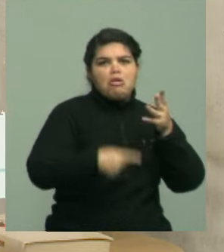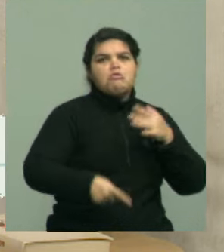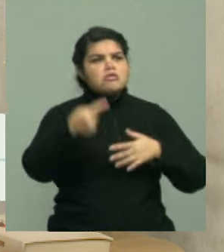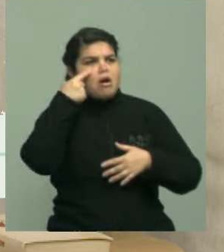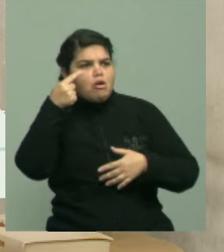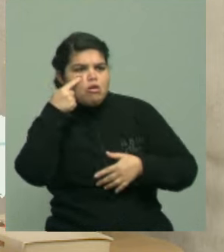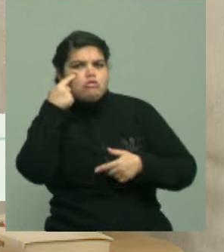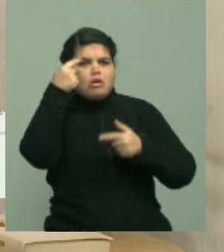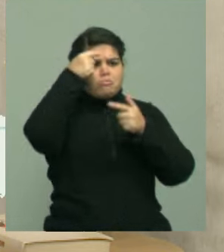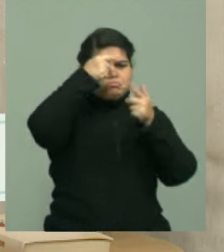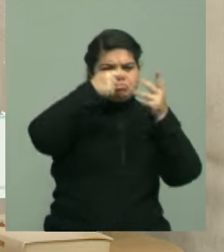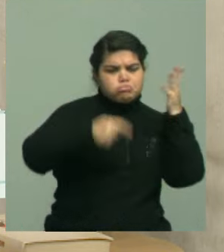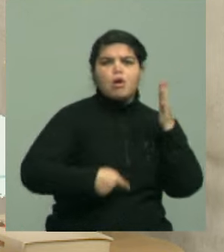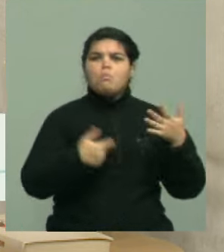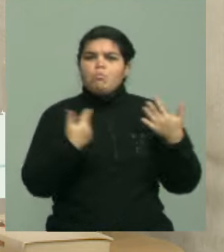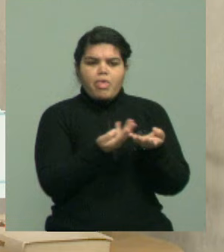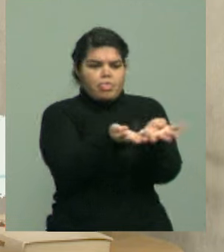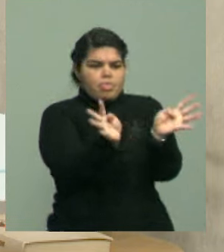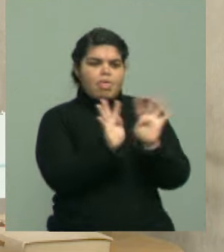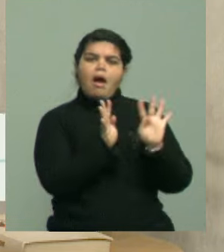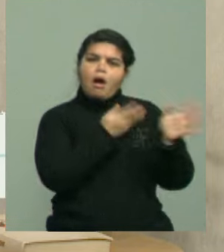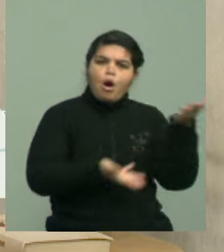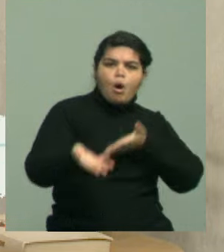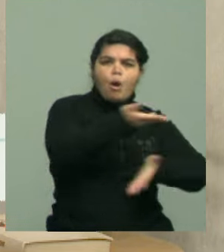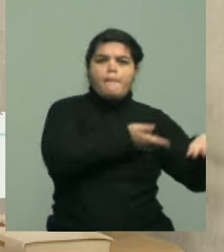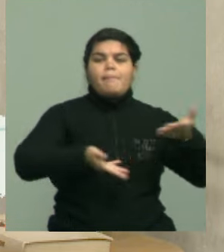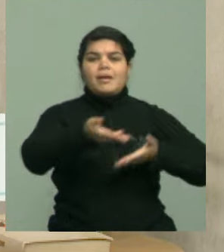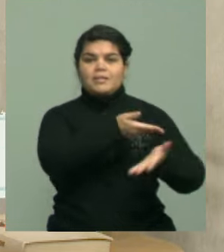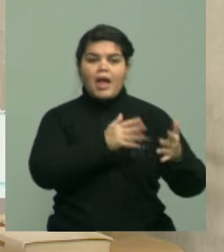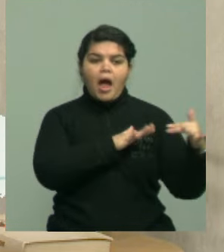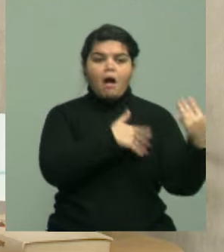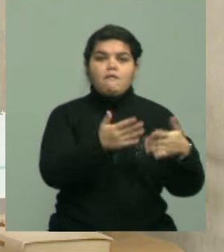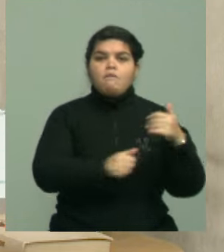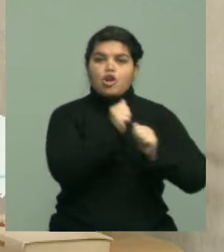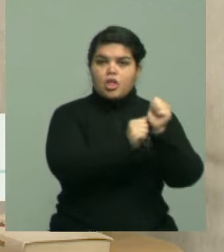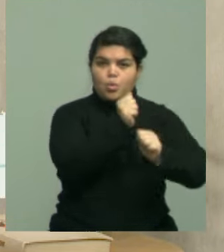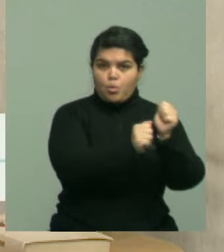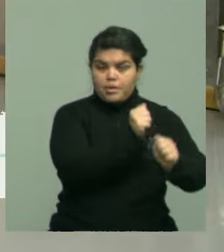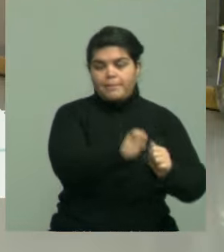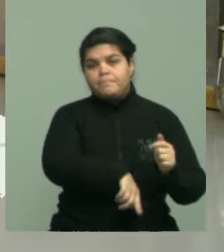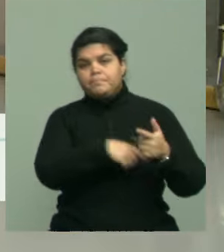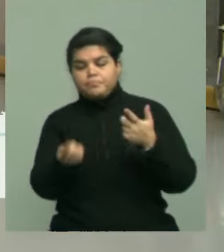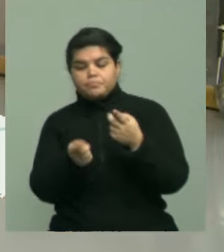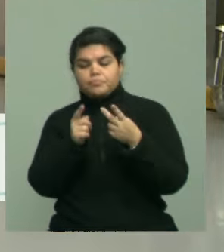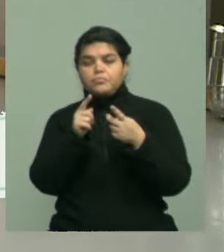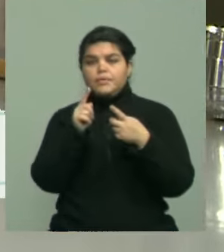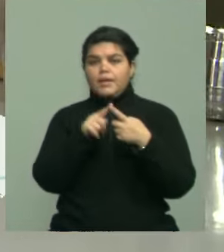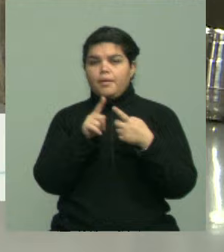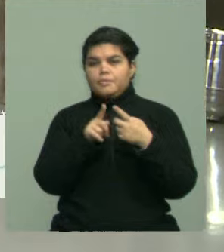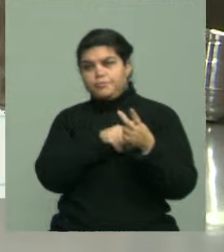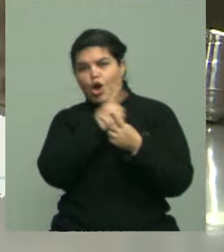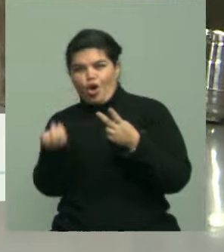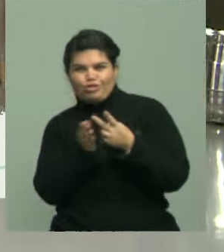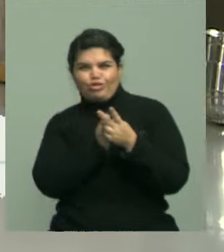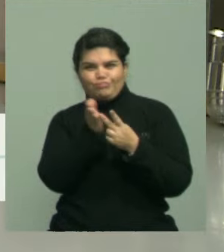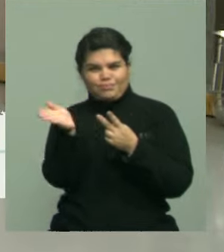en beneficio de un posible crecimiento de la industria. Uh-huh. Y después tenemos otra área que le llamamos B2B,